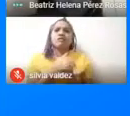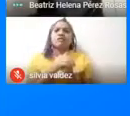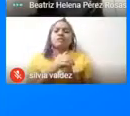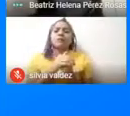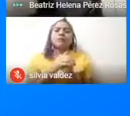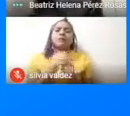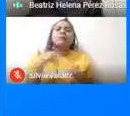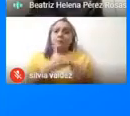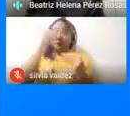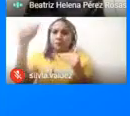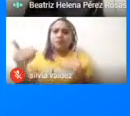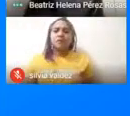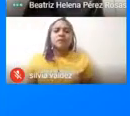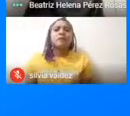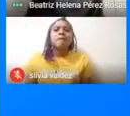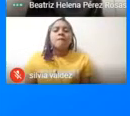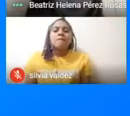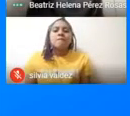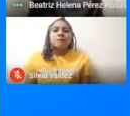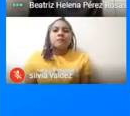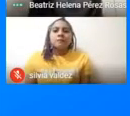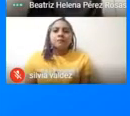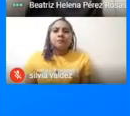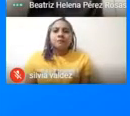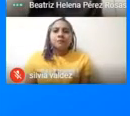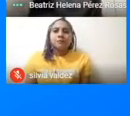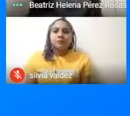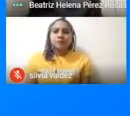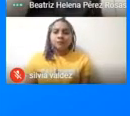Sigamos. Siguiente.